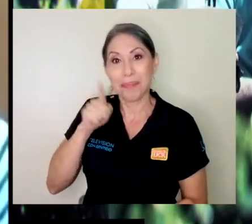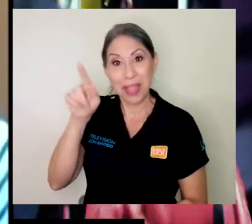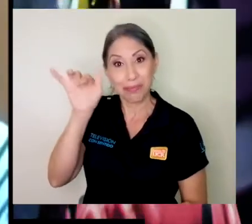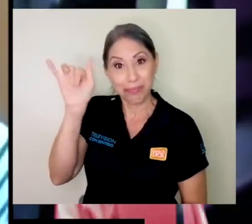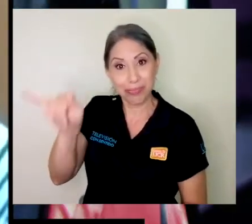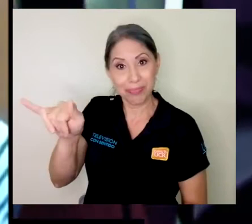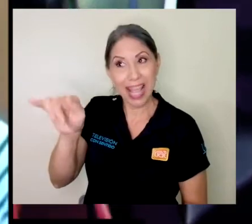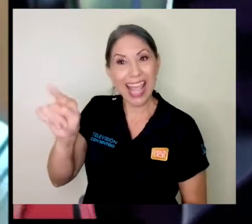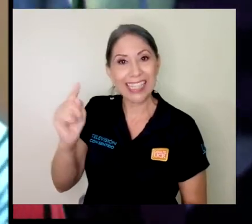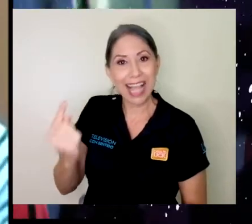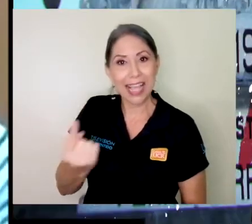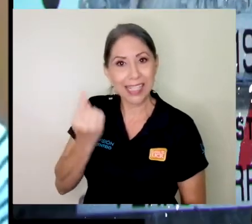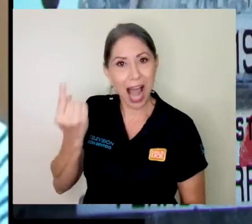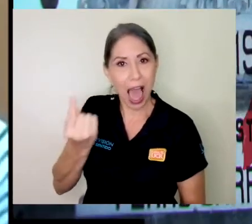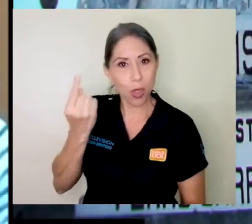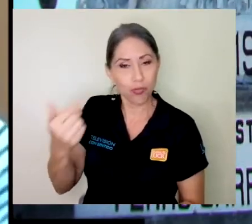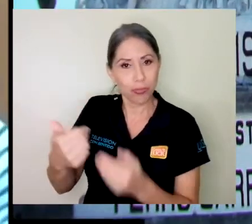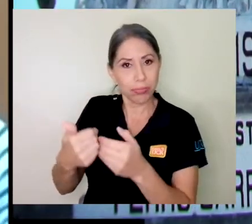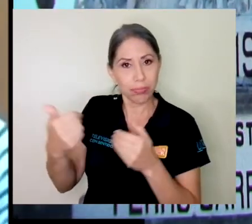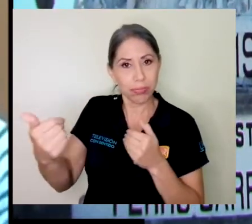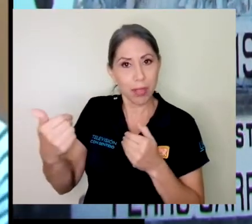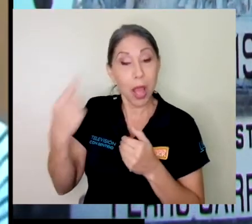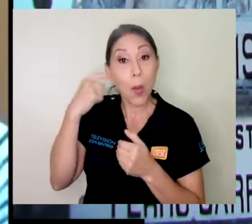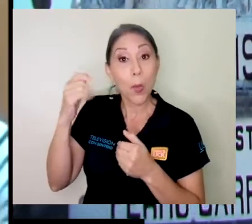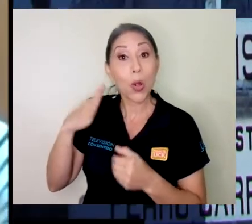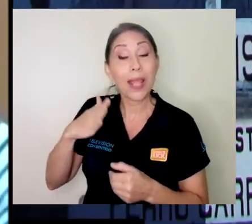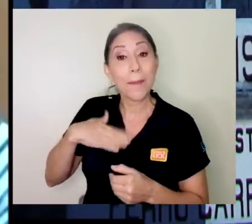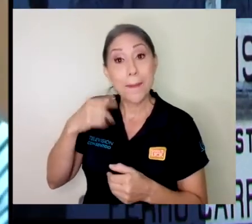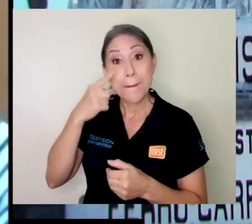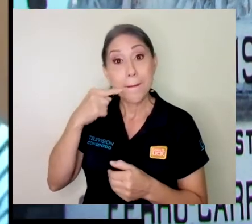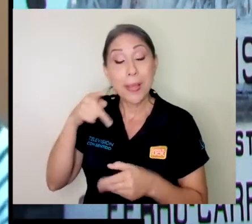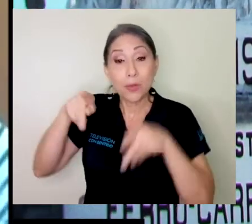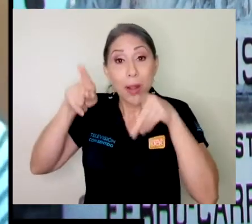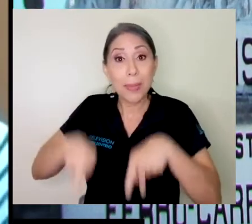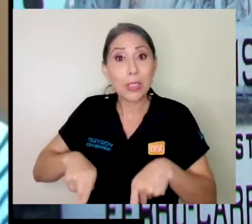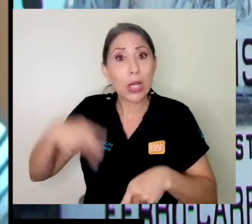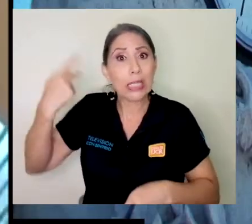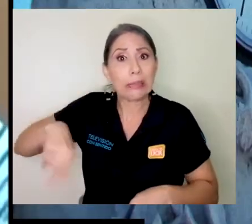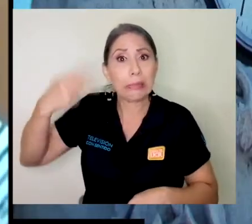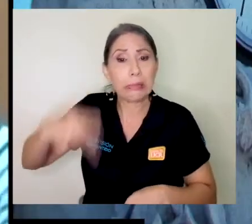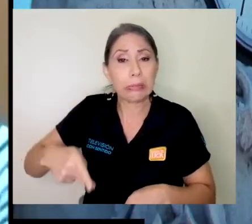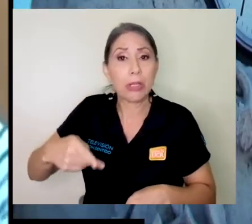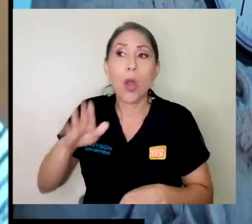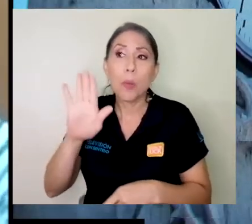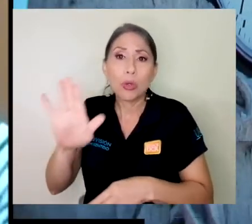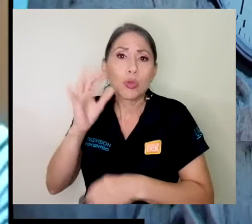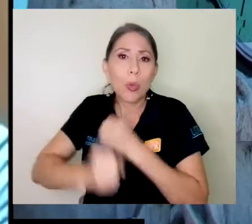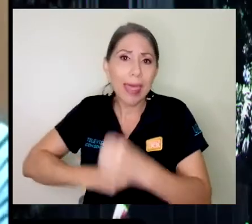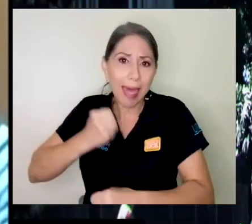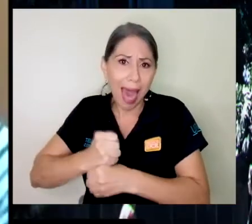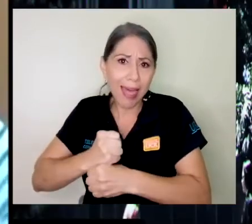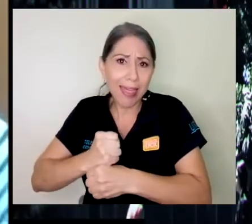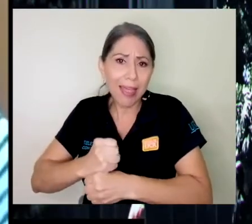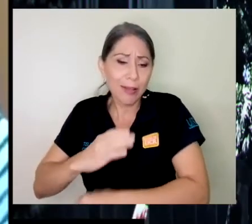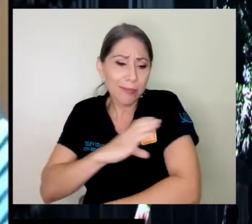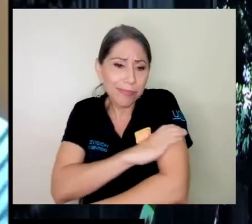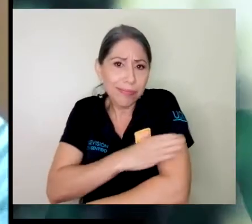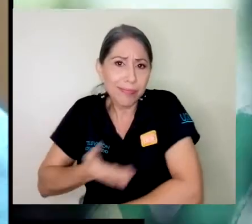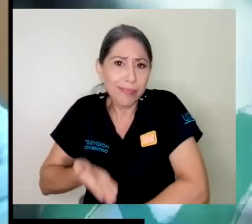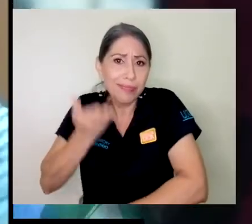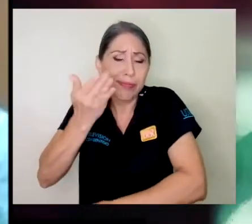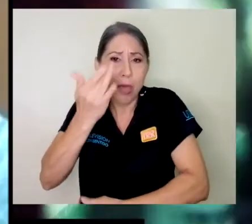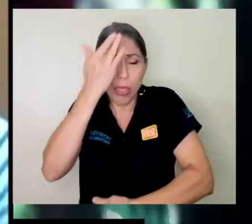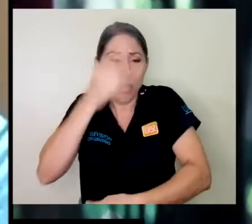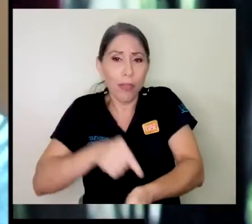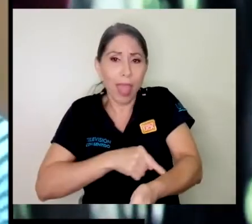completamente aislado, porque él es una persona de alto riesgo por su edad, es hipertenso, es diabético,